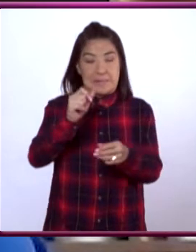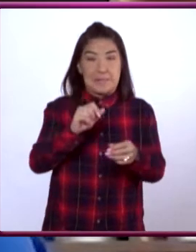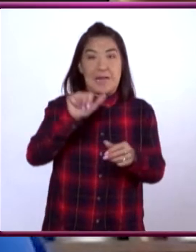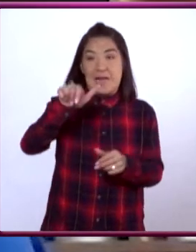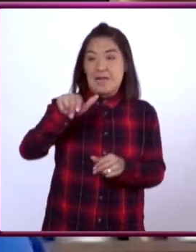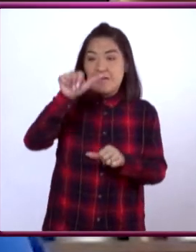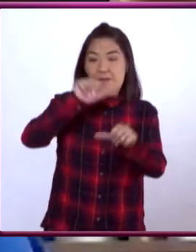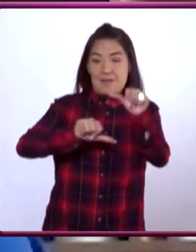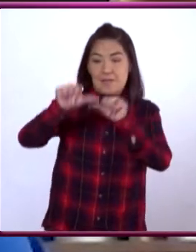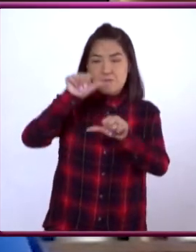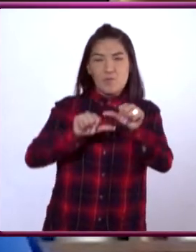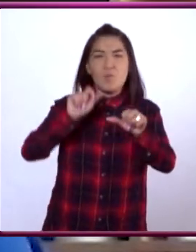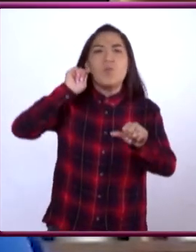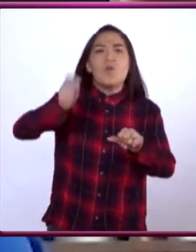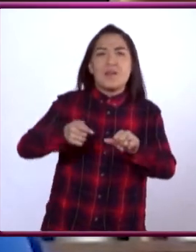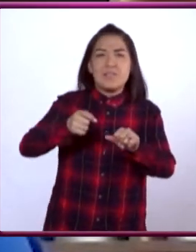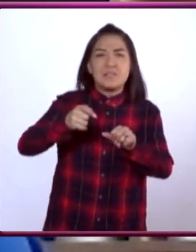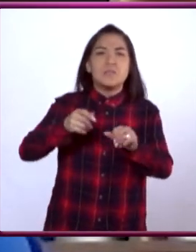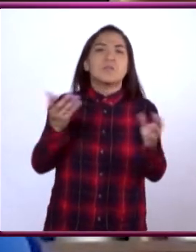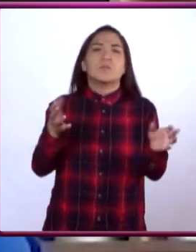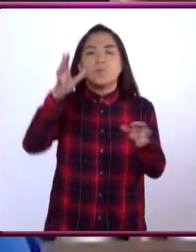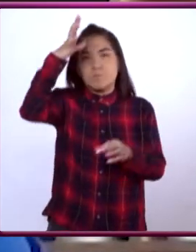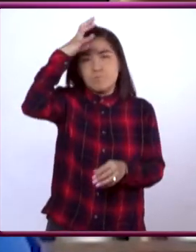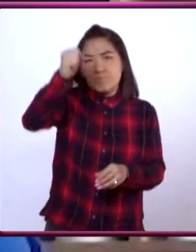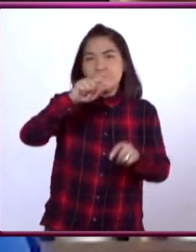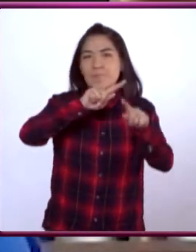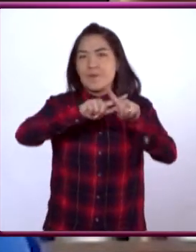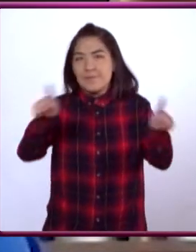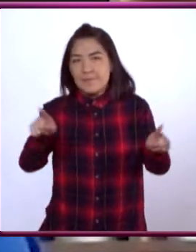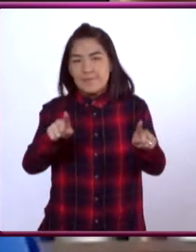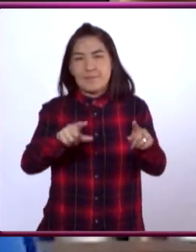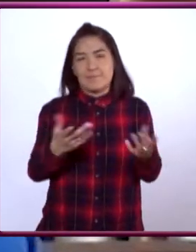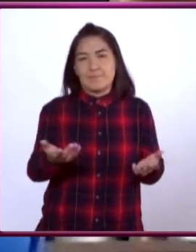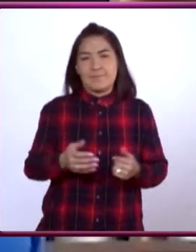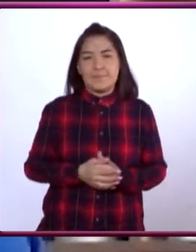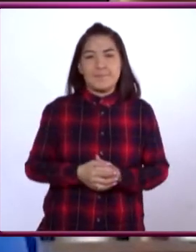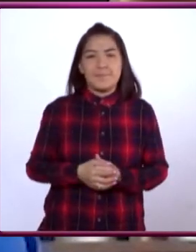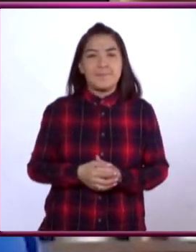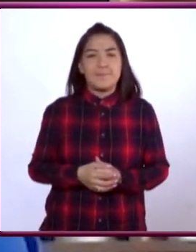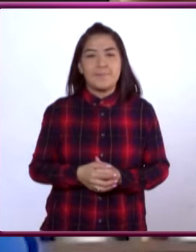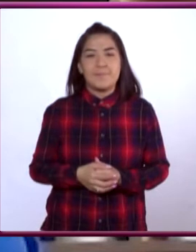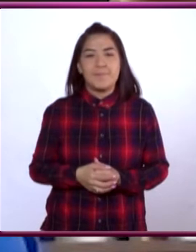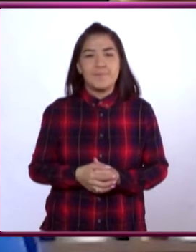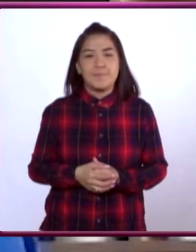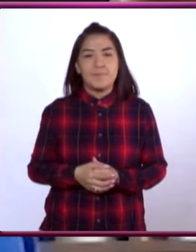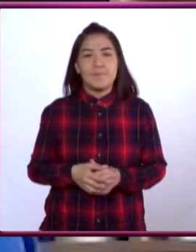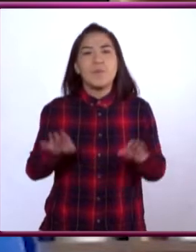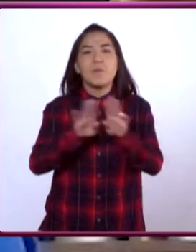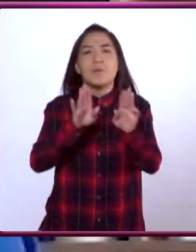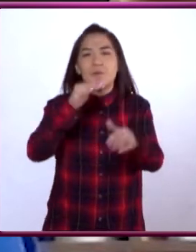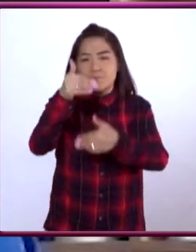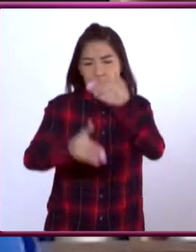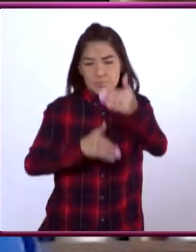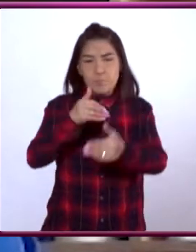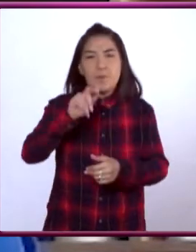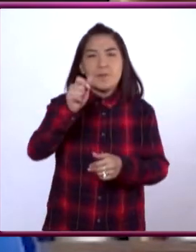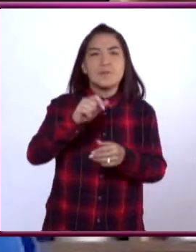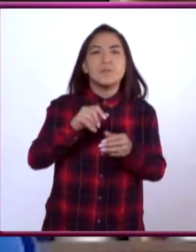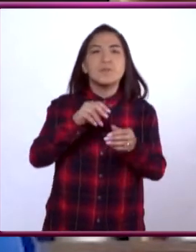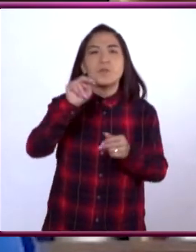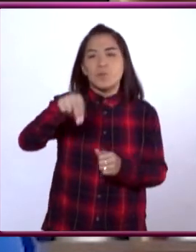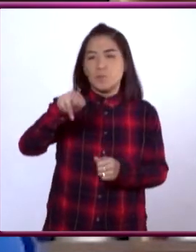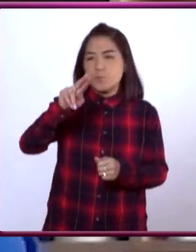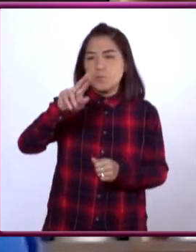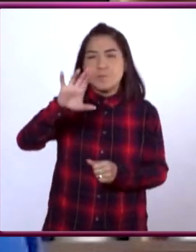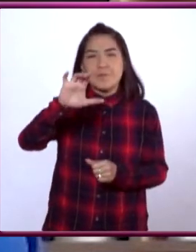hablar de átomos es un poquito un concepto distinto, porque en realidad lo que están ocurriendo ahí son procesos nucleares en